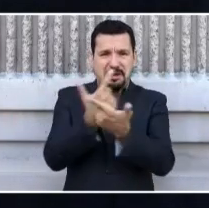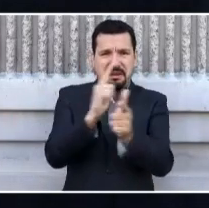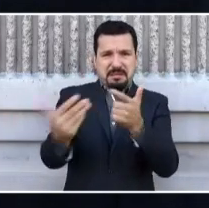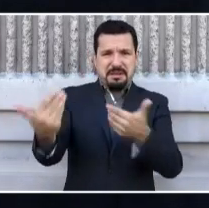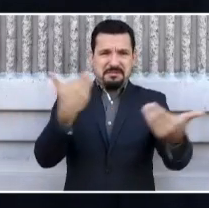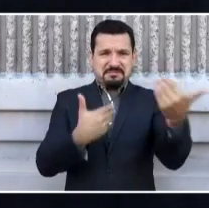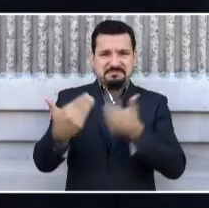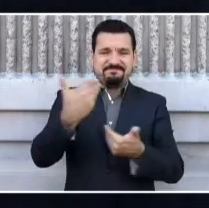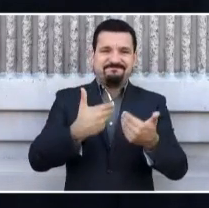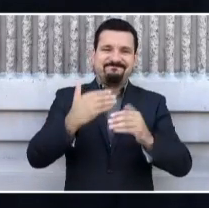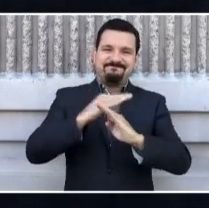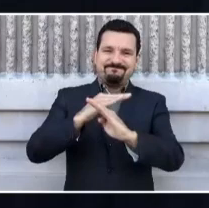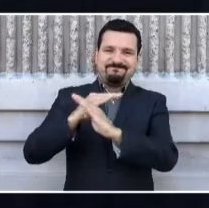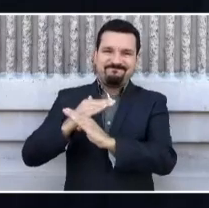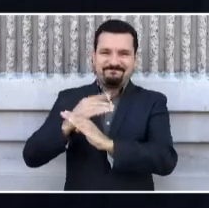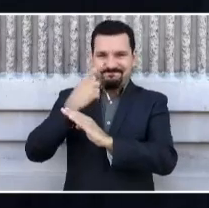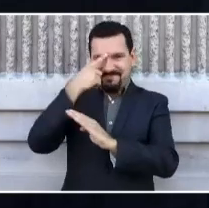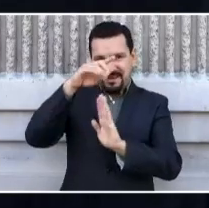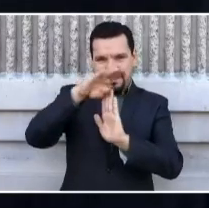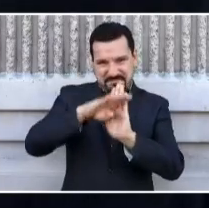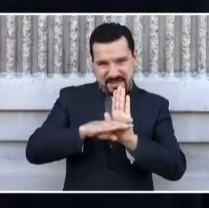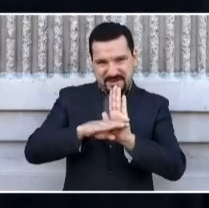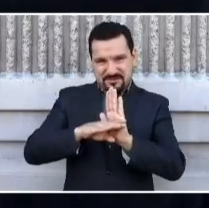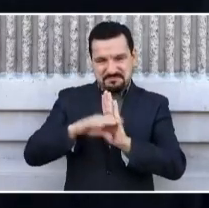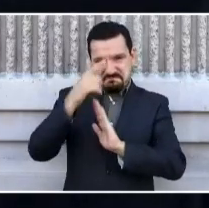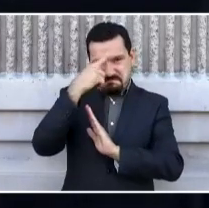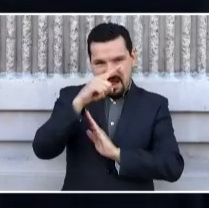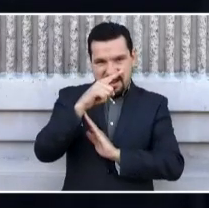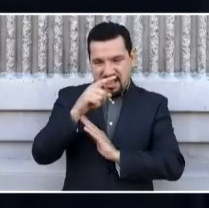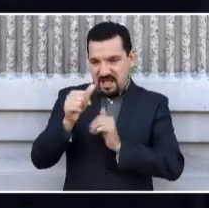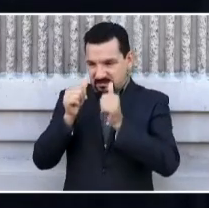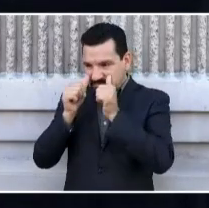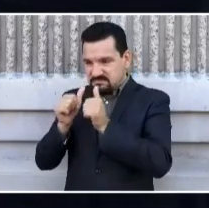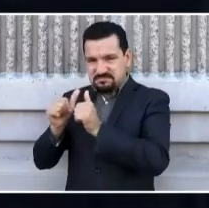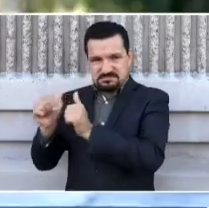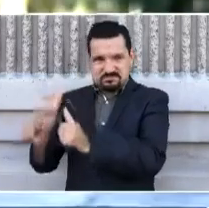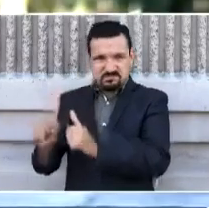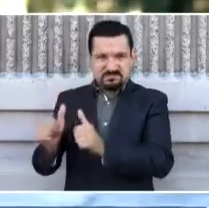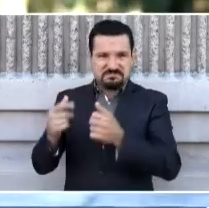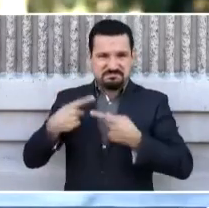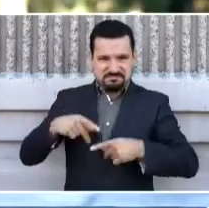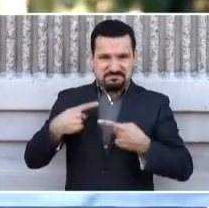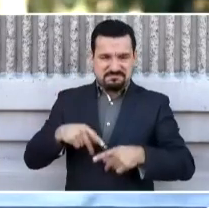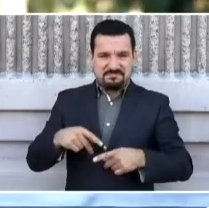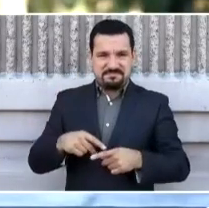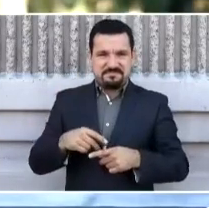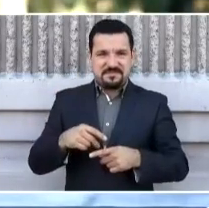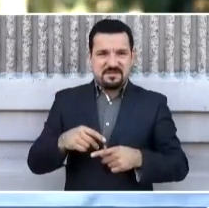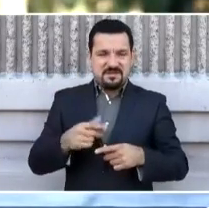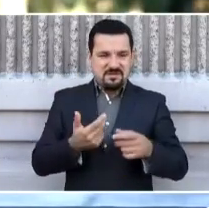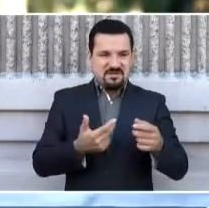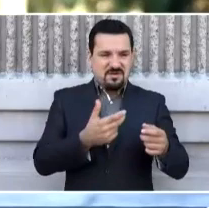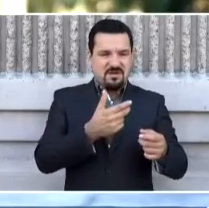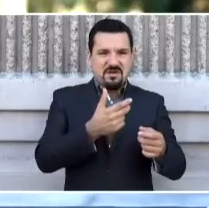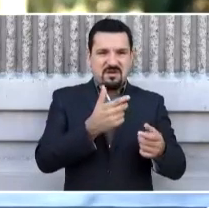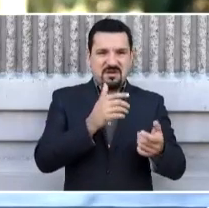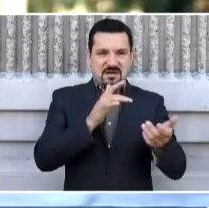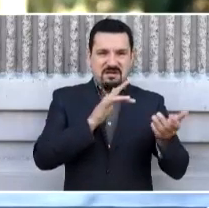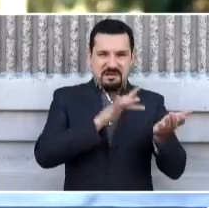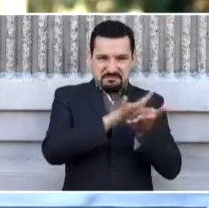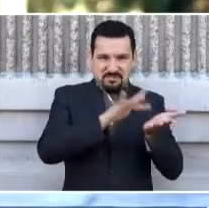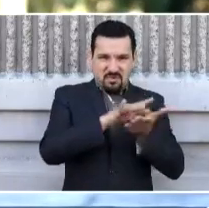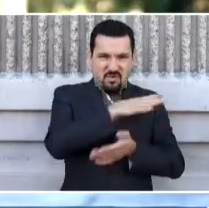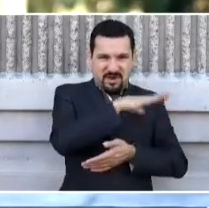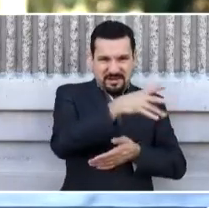o disminuimos más bien la consulta externa de especialistas, se disminuyó la consulta externa de la consulta general, y esto